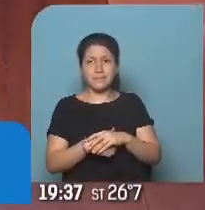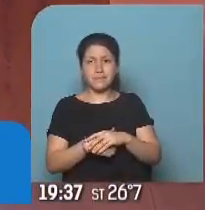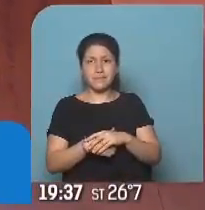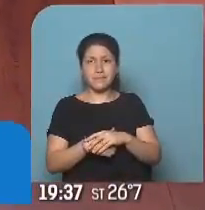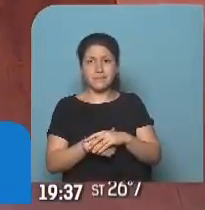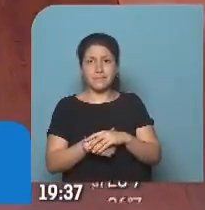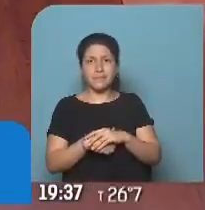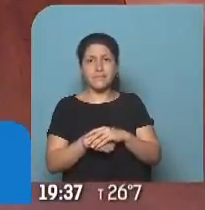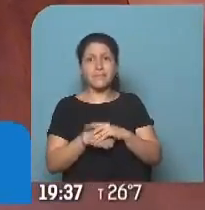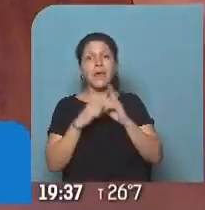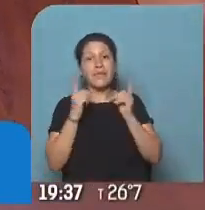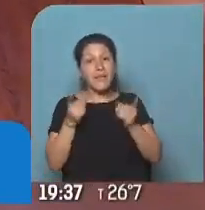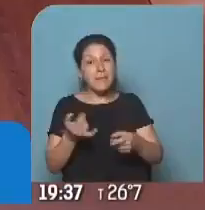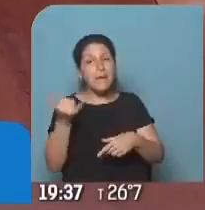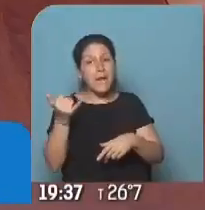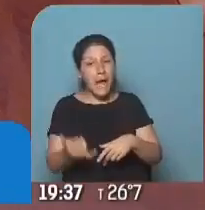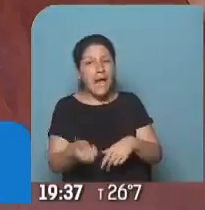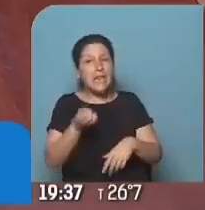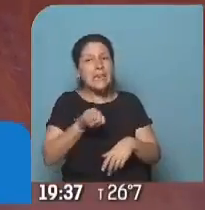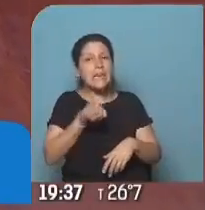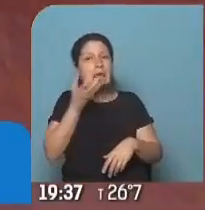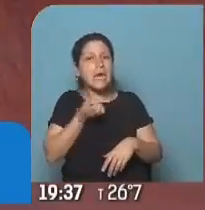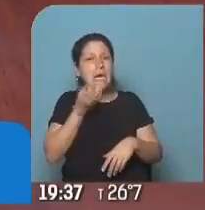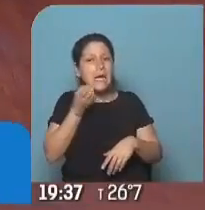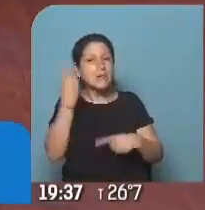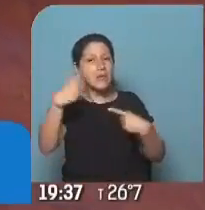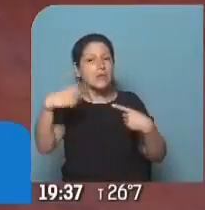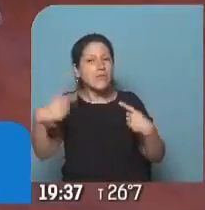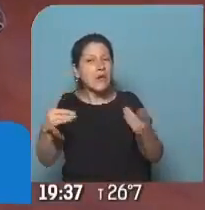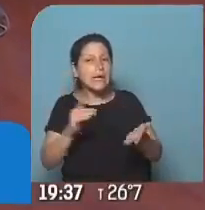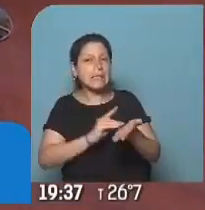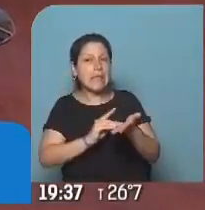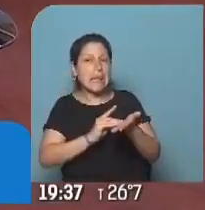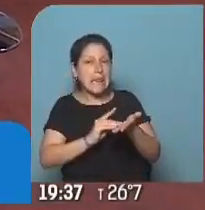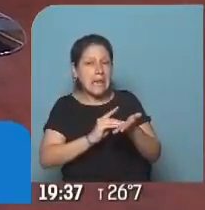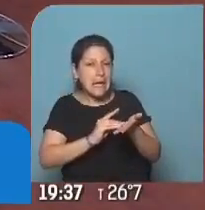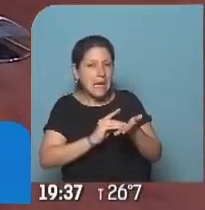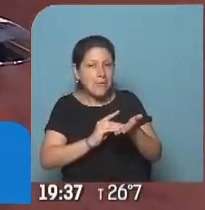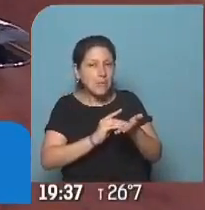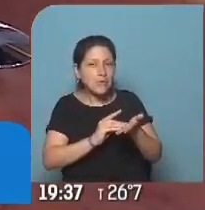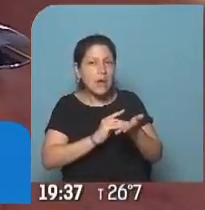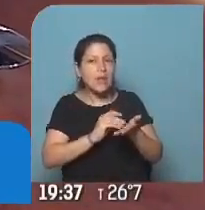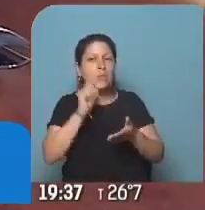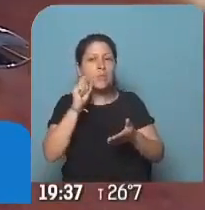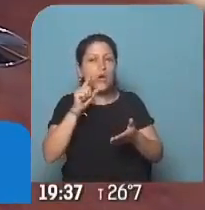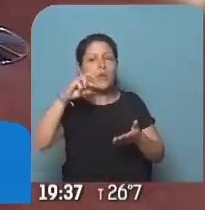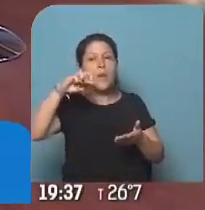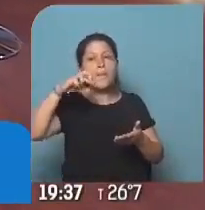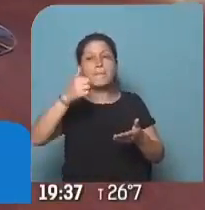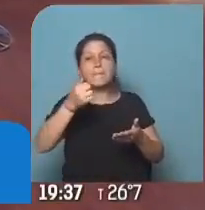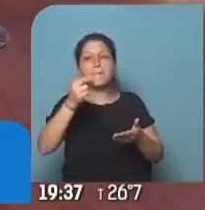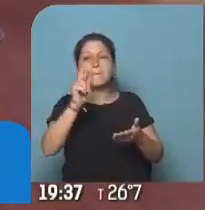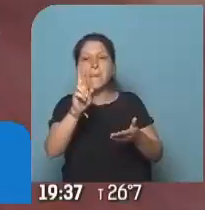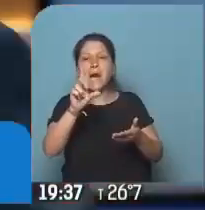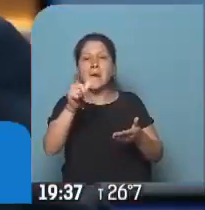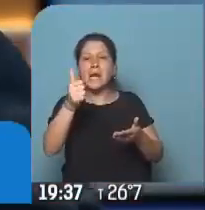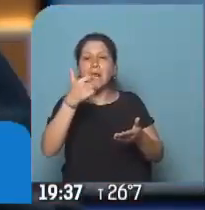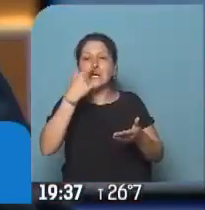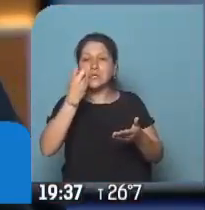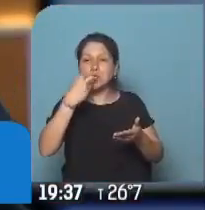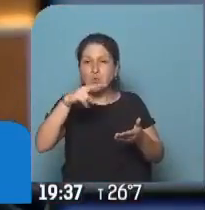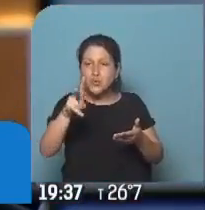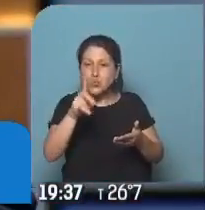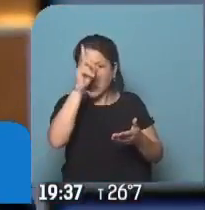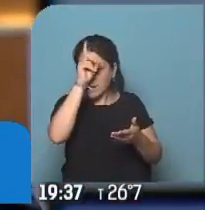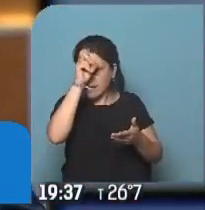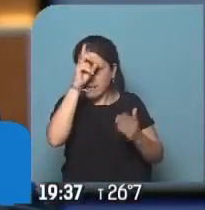Bueno, también hay una declaración, hay manifestaciones de diputados del Parlasur, la Iglesia también tiene su rol en toda